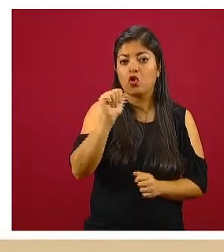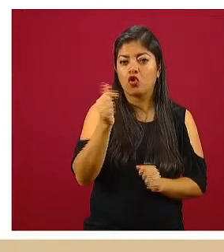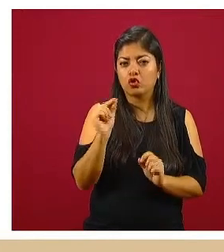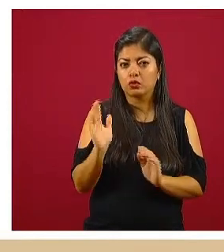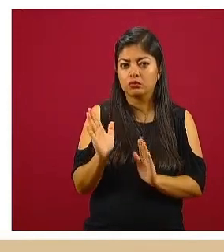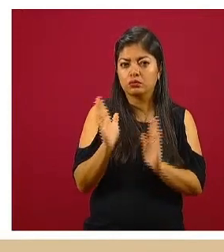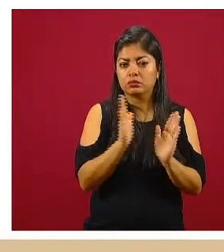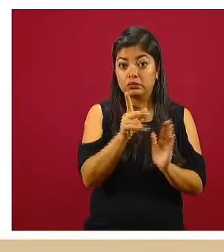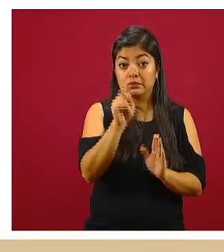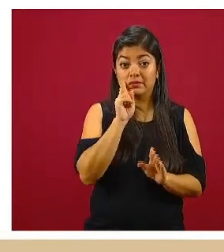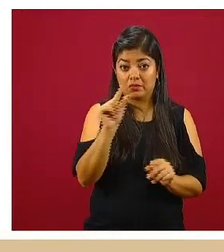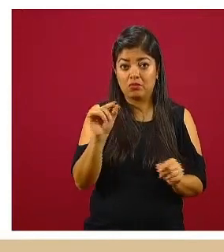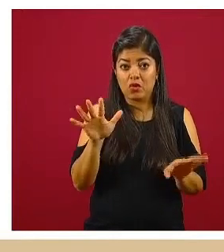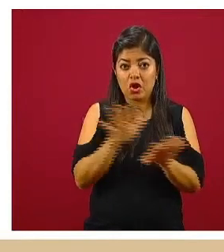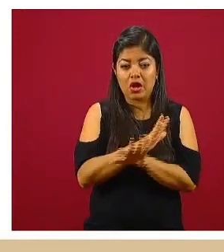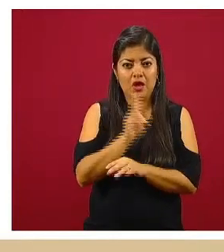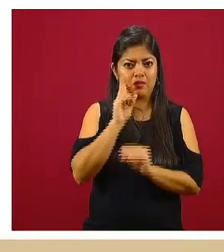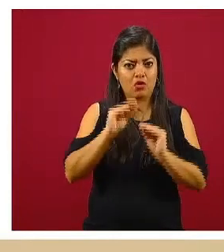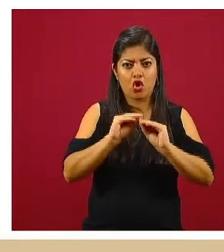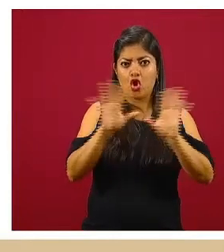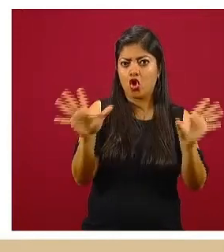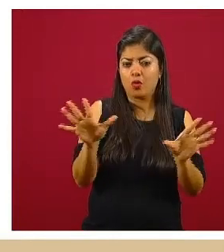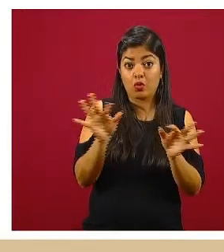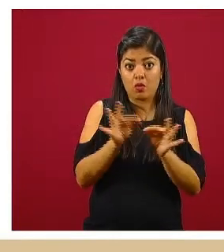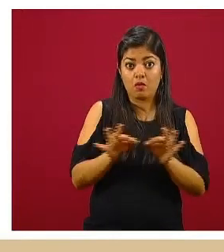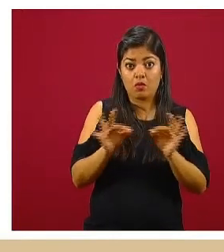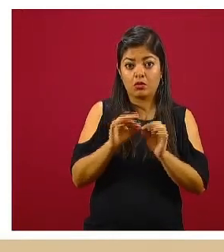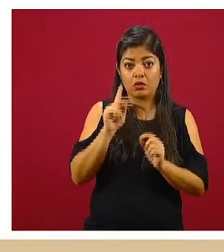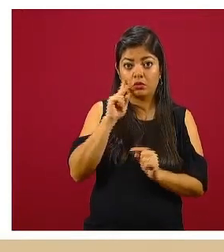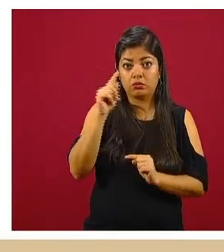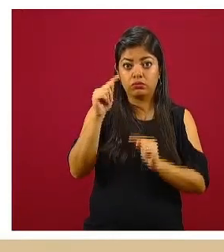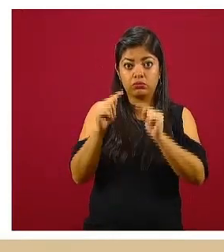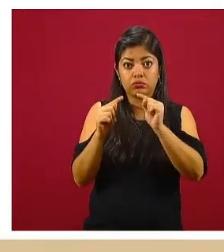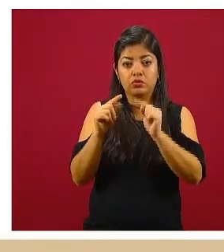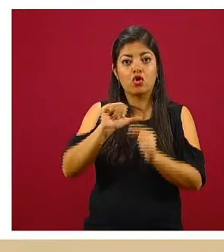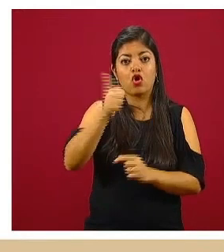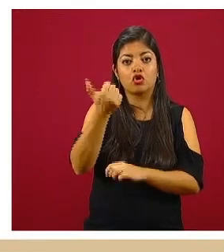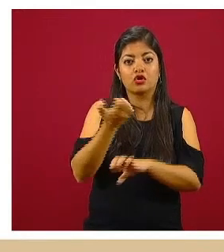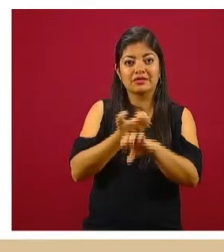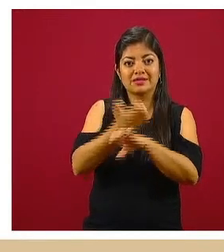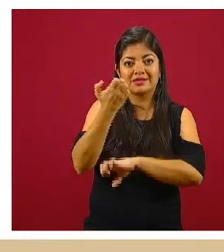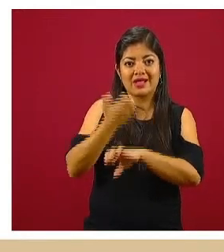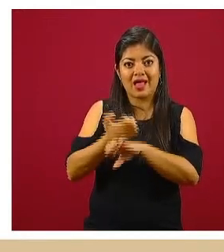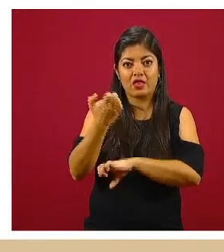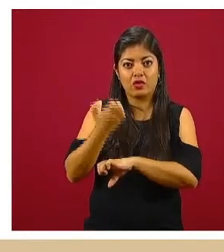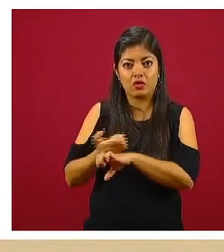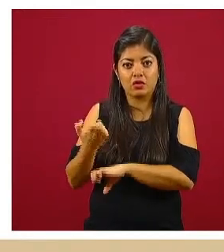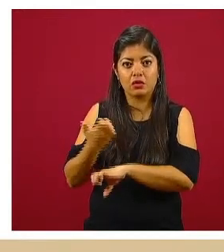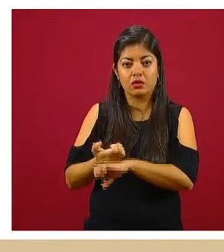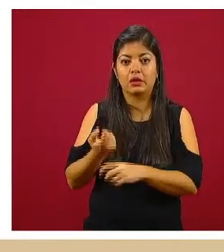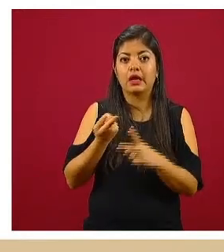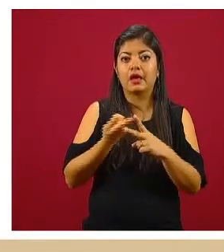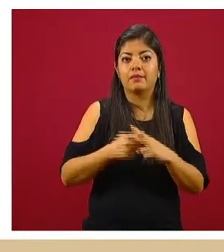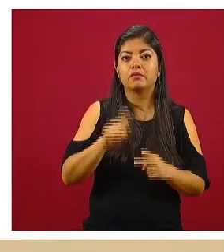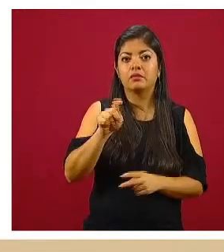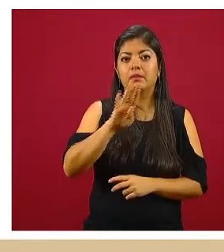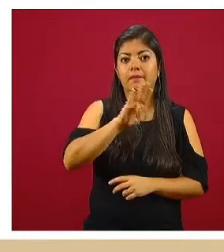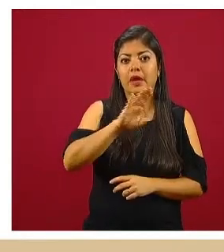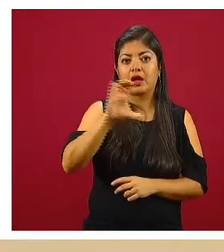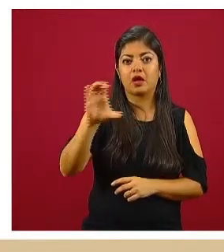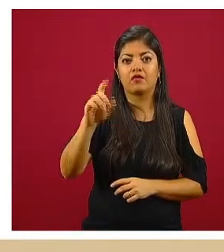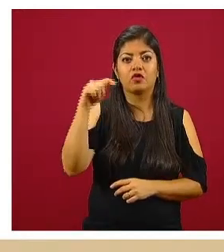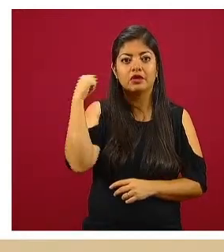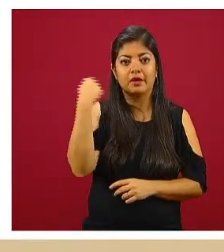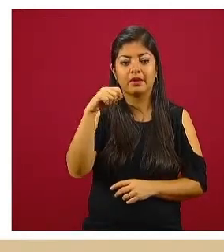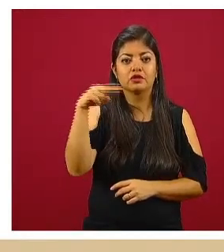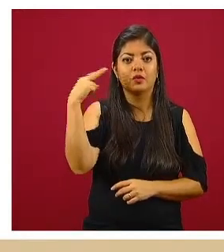cambio que se puede ver notoriamente importante las otras regiones, las otras entidades federativas, empezando por Baja California,